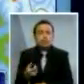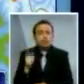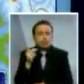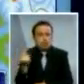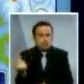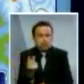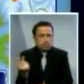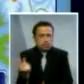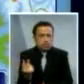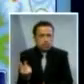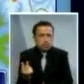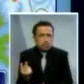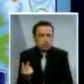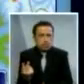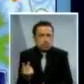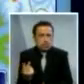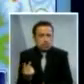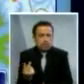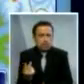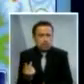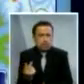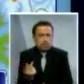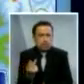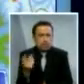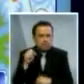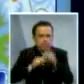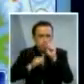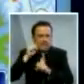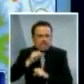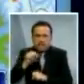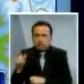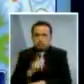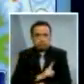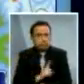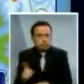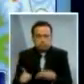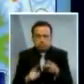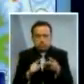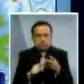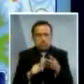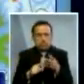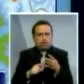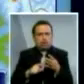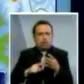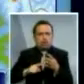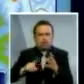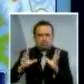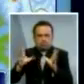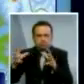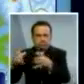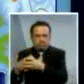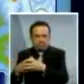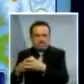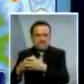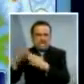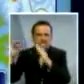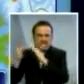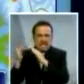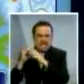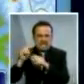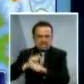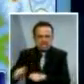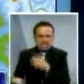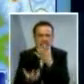personas eran personas activistas políticas? No. Los atacan, les queman la casa. Hay un llamado por